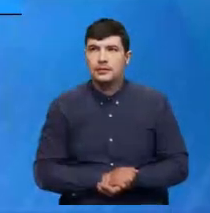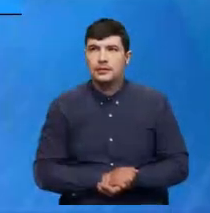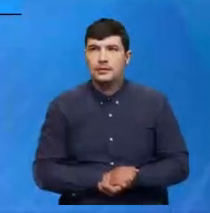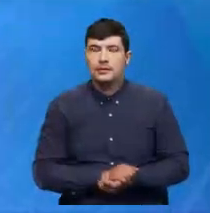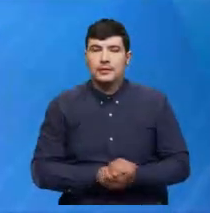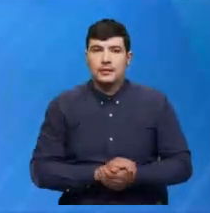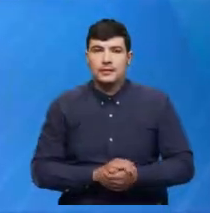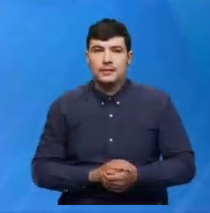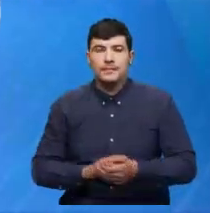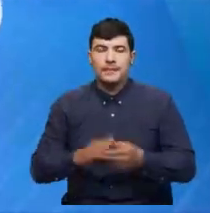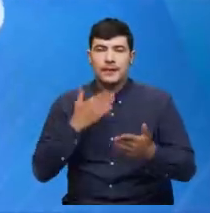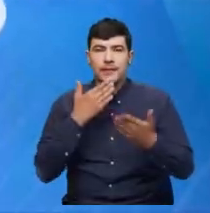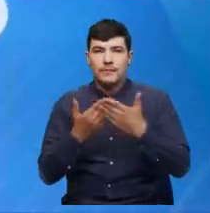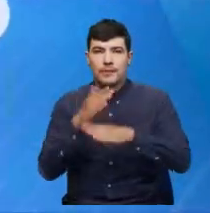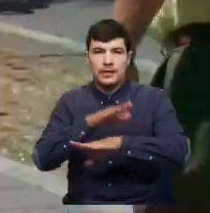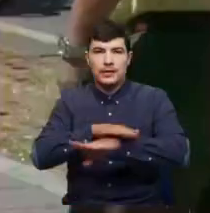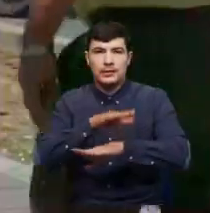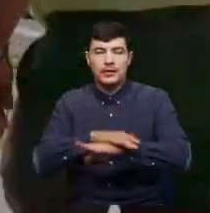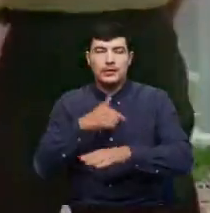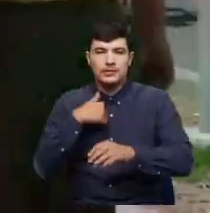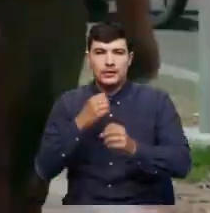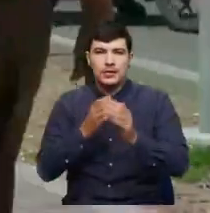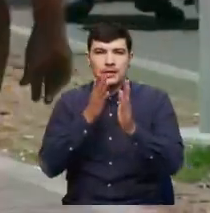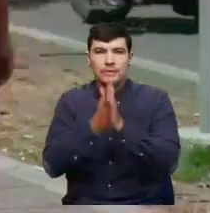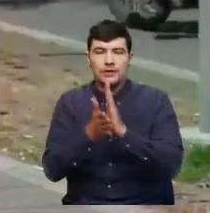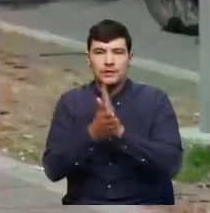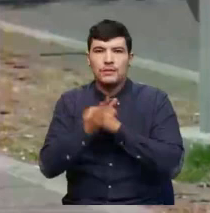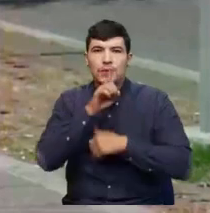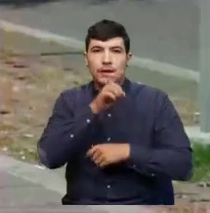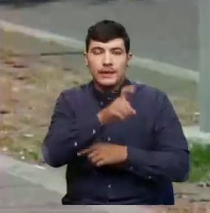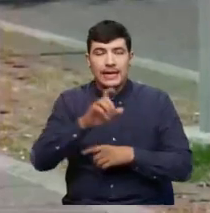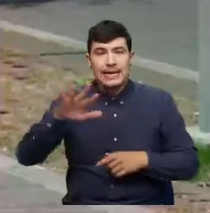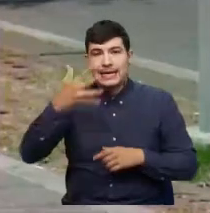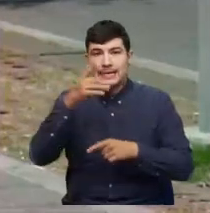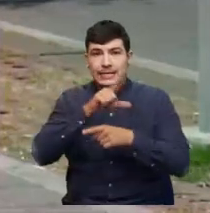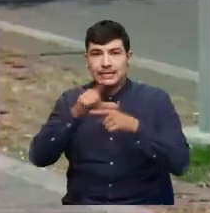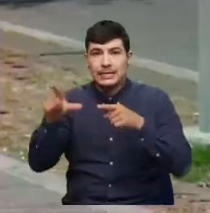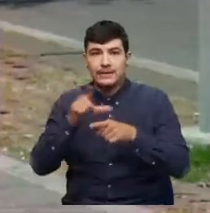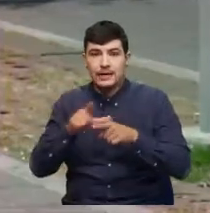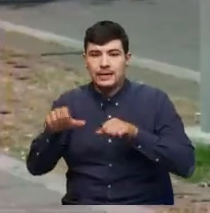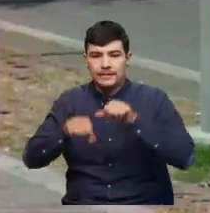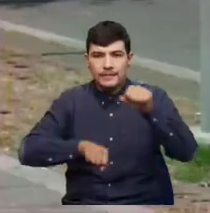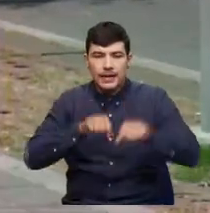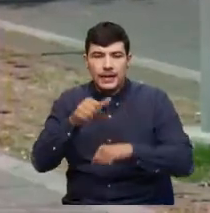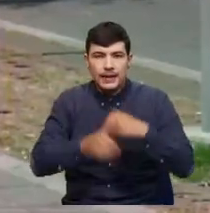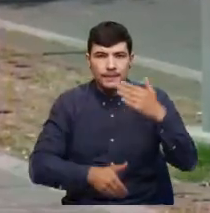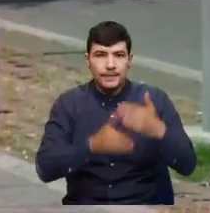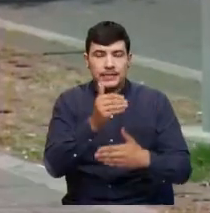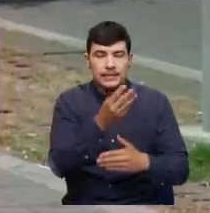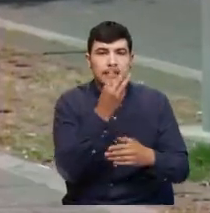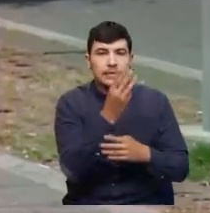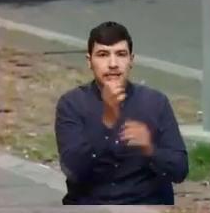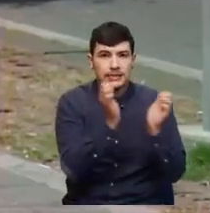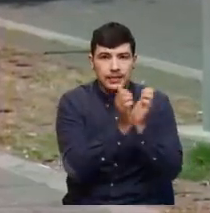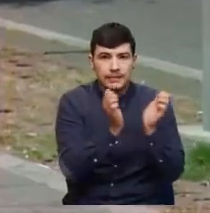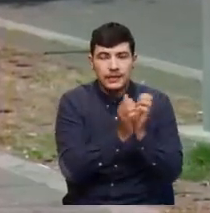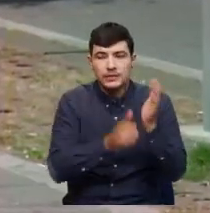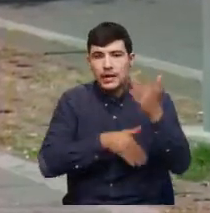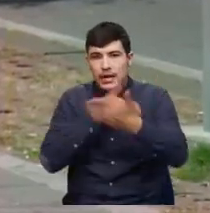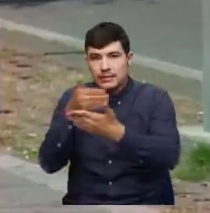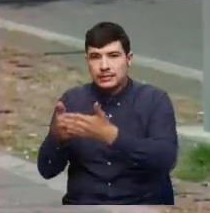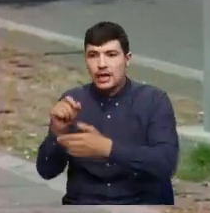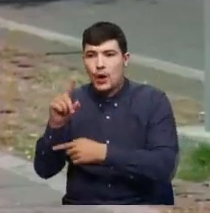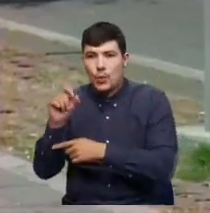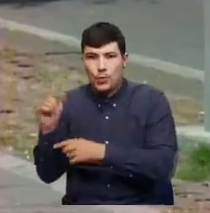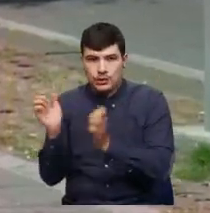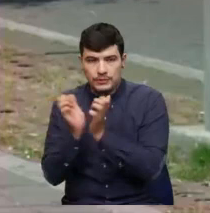Buenas tardes, les cuento que Bucaramanga se alista para la quinta semana de la bicicleta que se llevará a cabo desde el 3 hasta el 11 de mayo. Estas